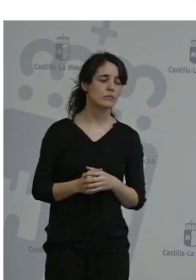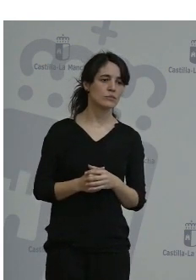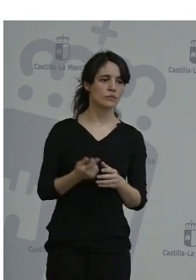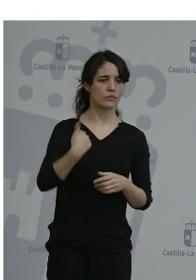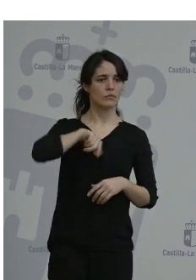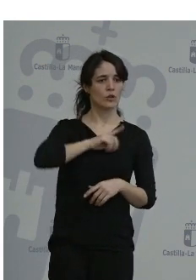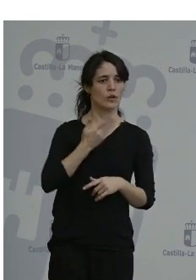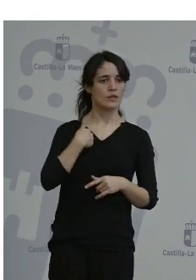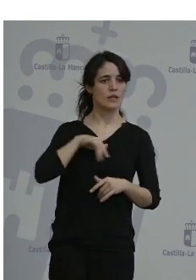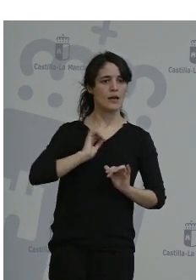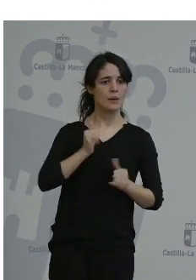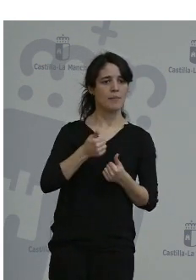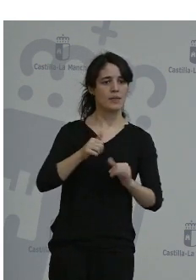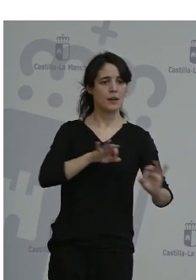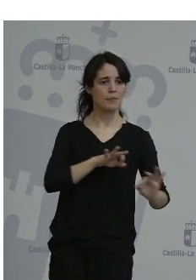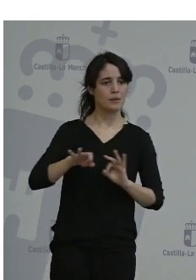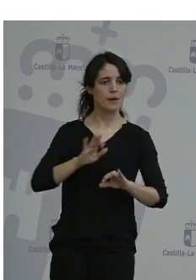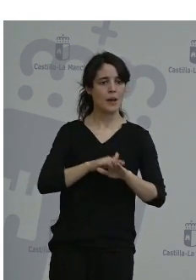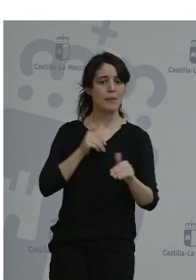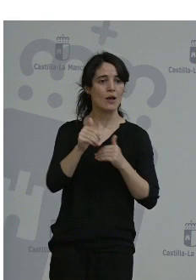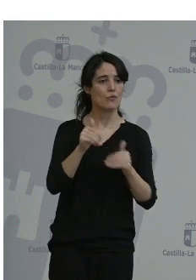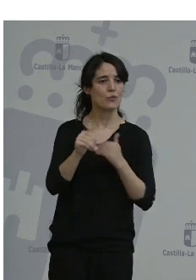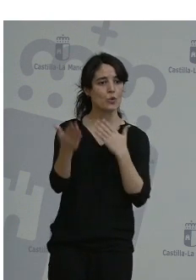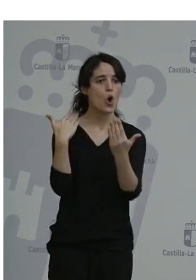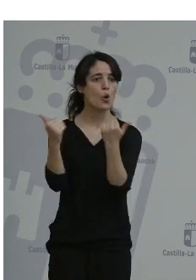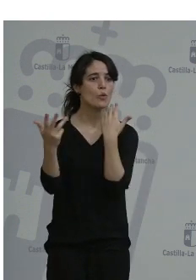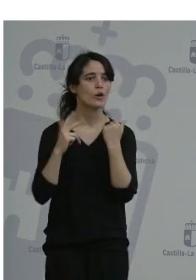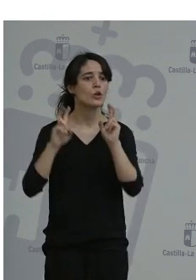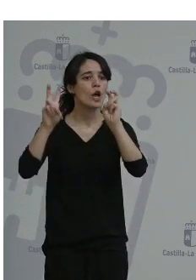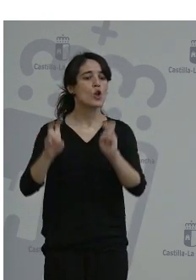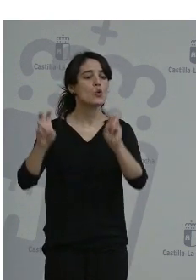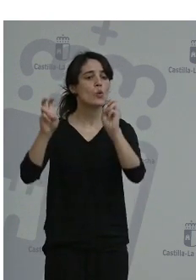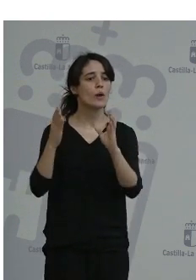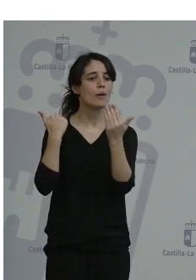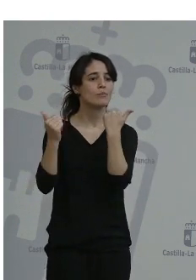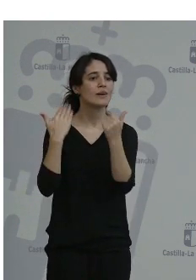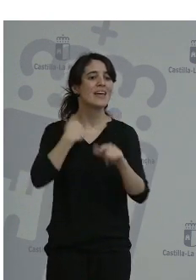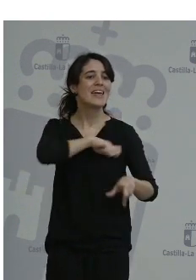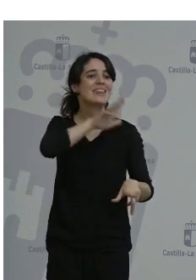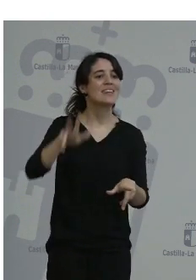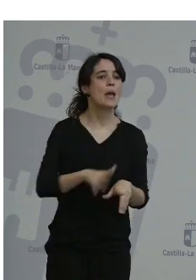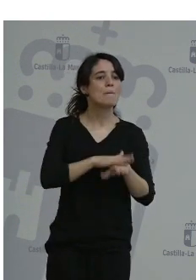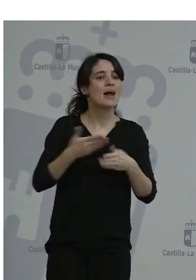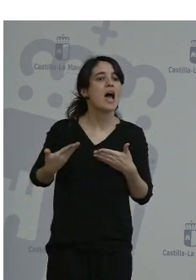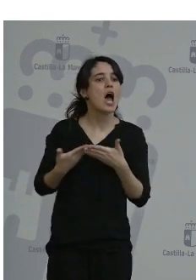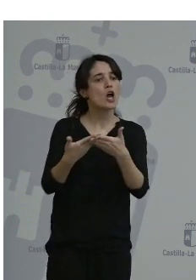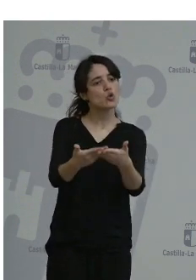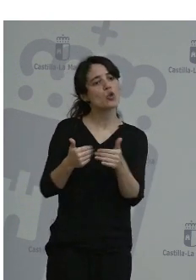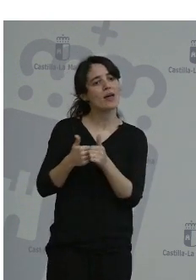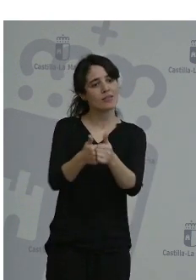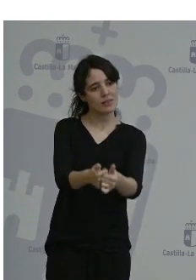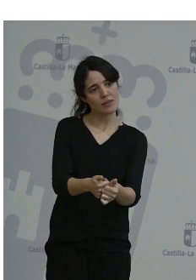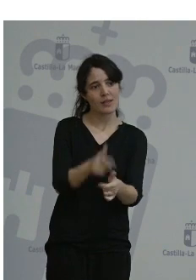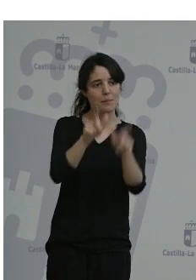prepararnos para la próxima convocatoria de la Administración General del Estado, para ayudante de gestiones y servicios comunes para personas con